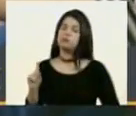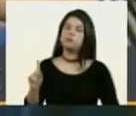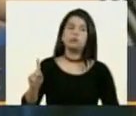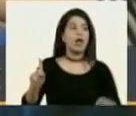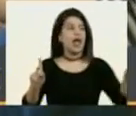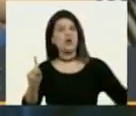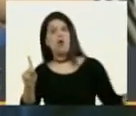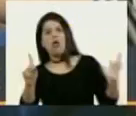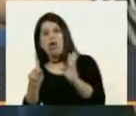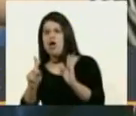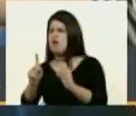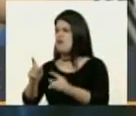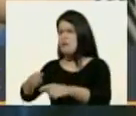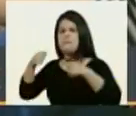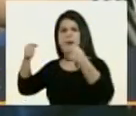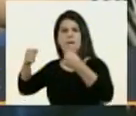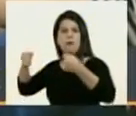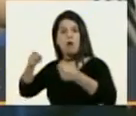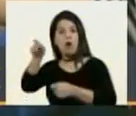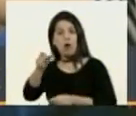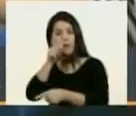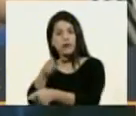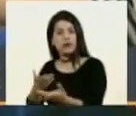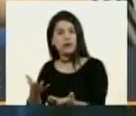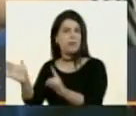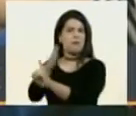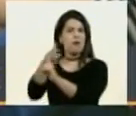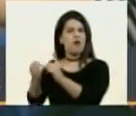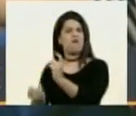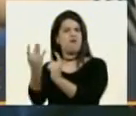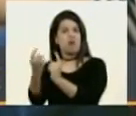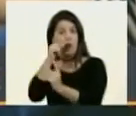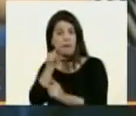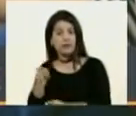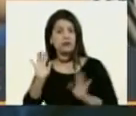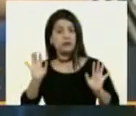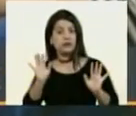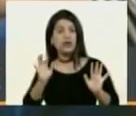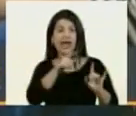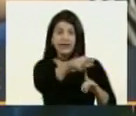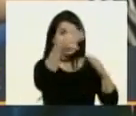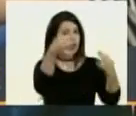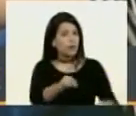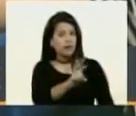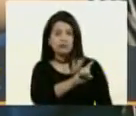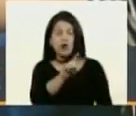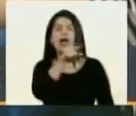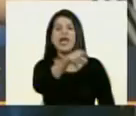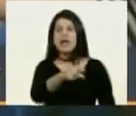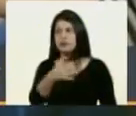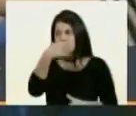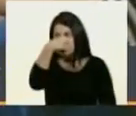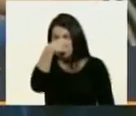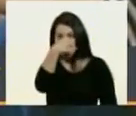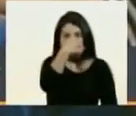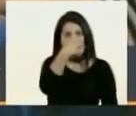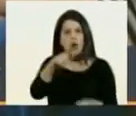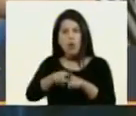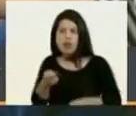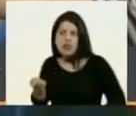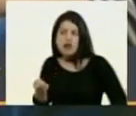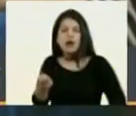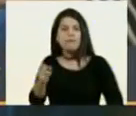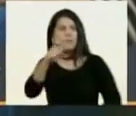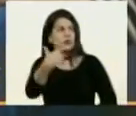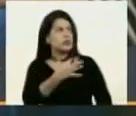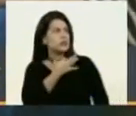¿Eso es una propuesta política para el país? No, es terrorismo. Tú te impones al otro por medio del terror. En política no es así. Tú te impones al